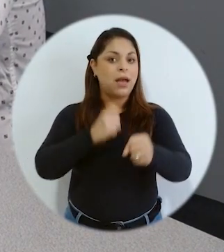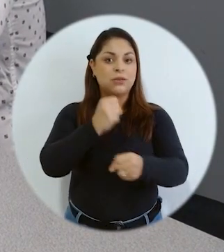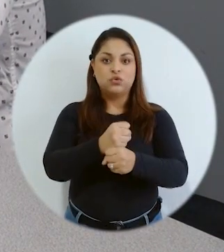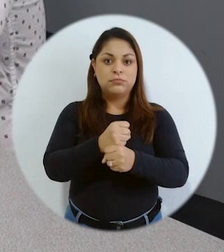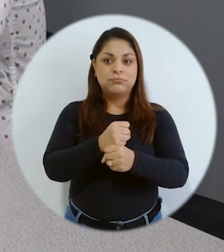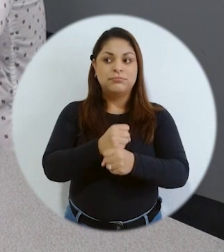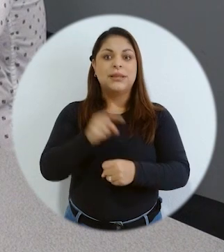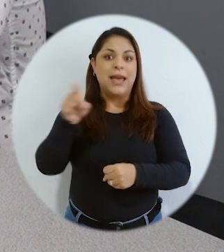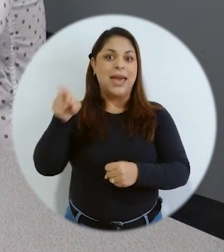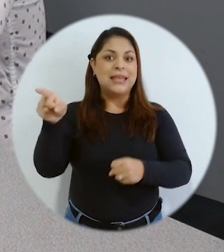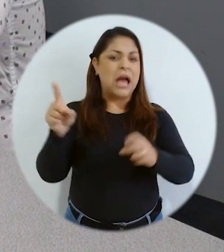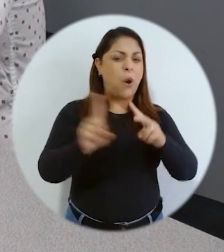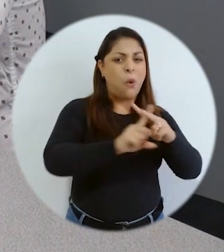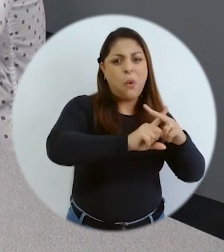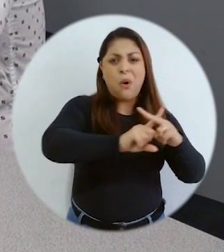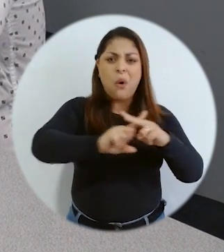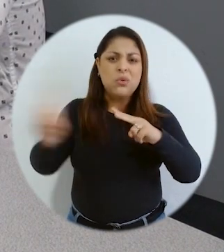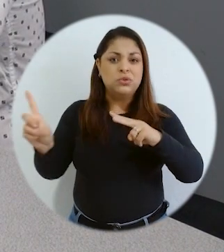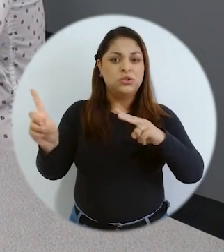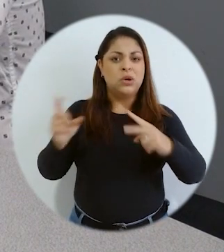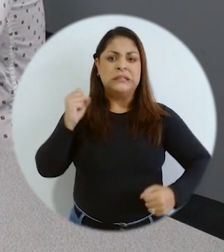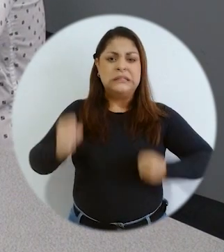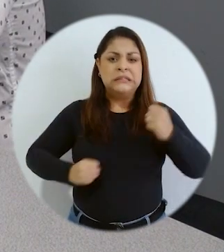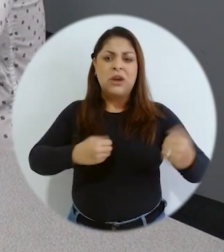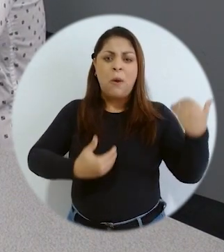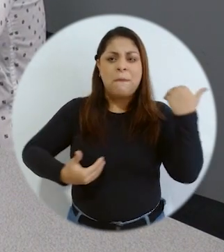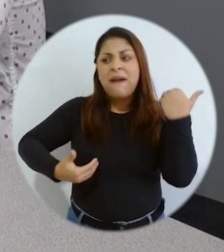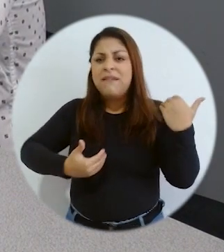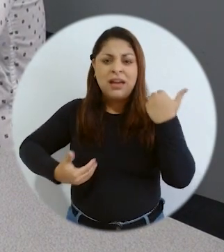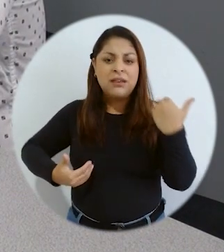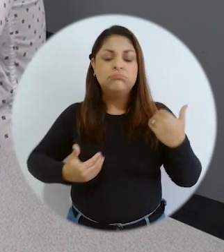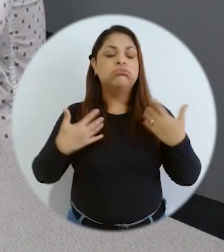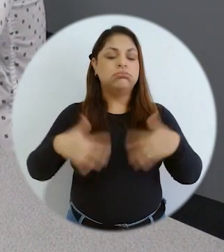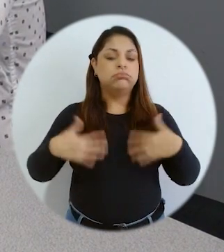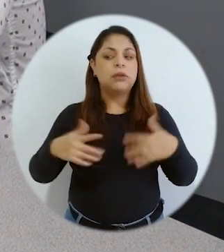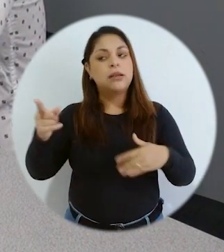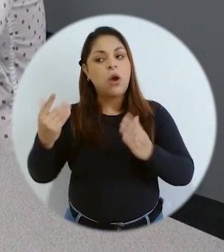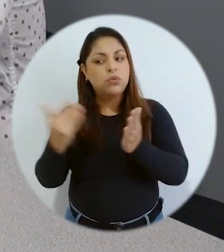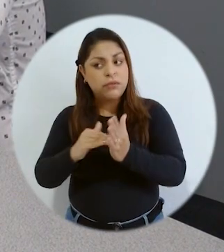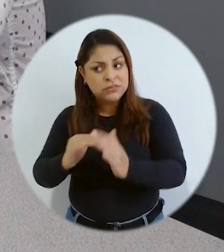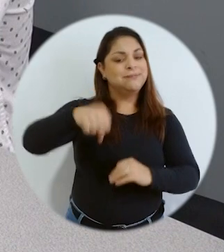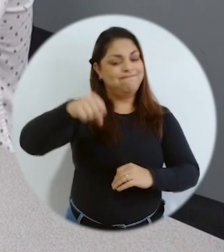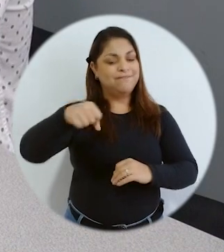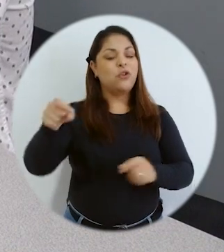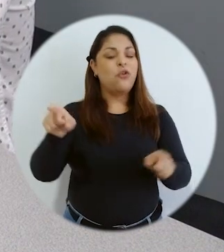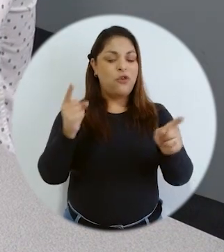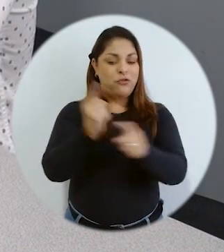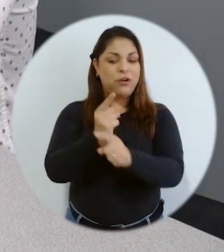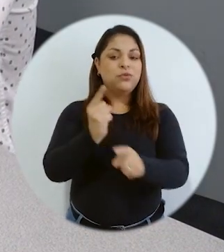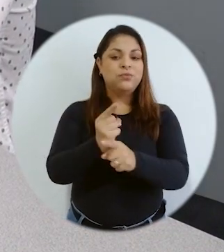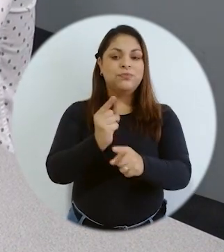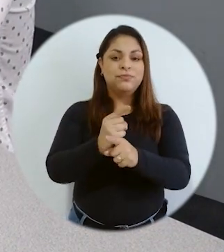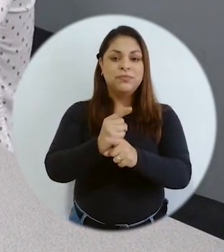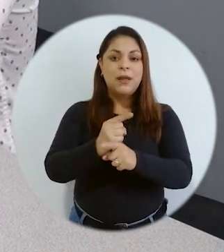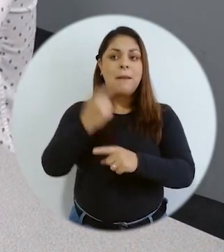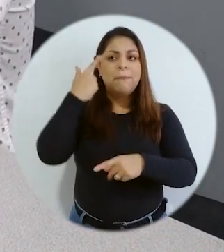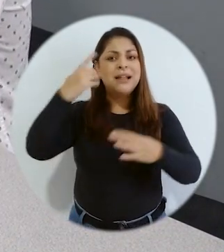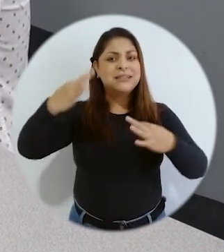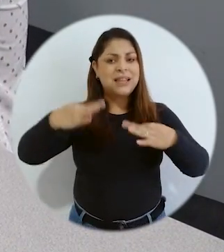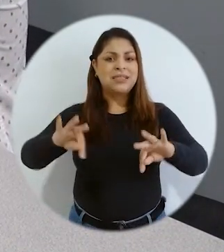o porque estaban en condiciones que no les permitían hacer denuncia o buscar a sus familiares, pues simplemente no denunciaron.